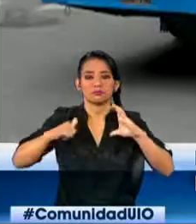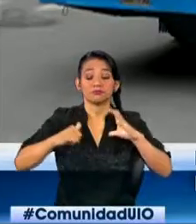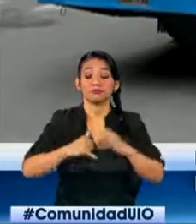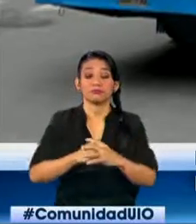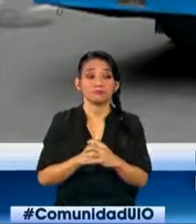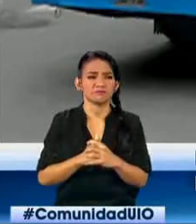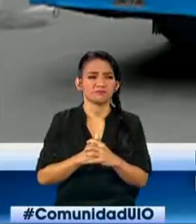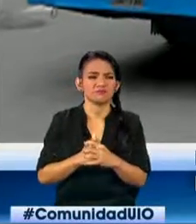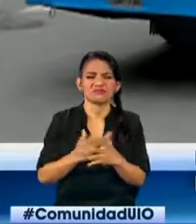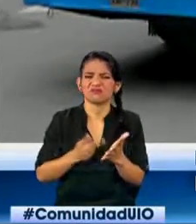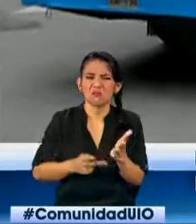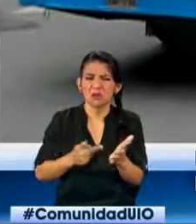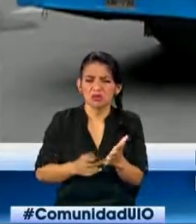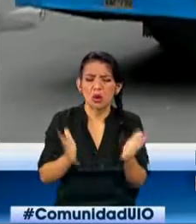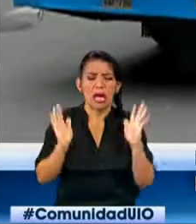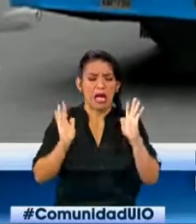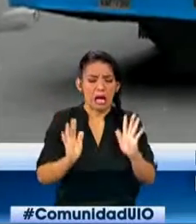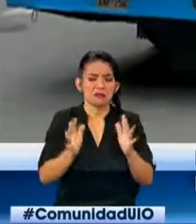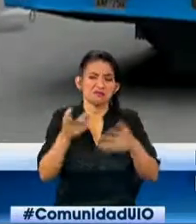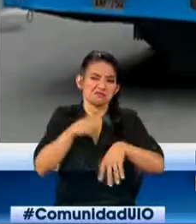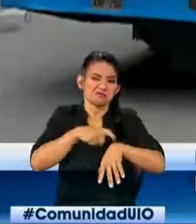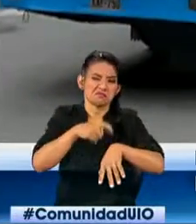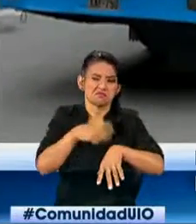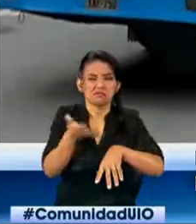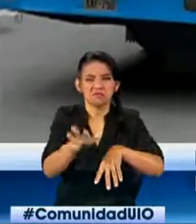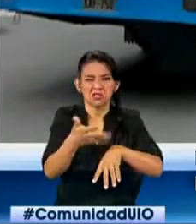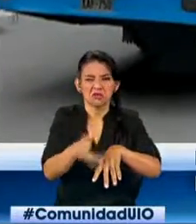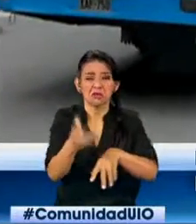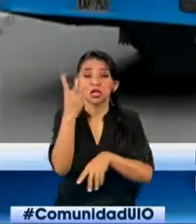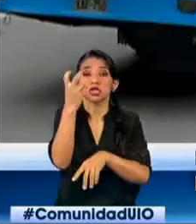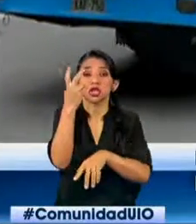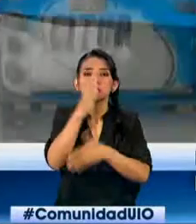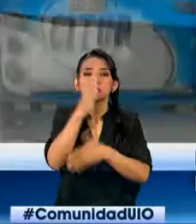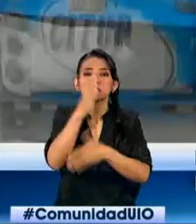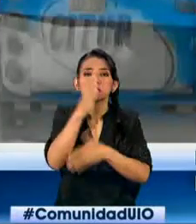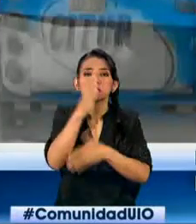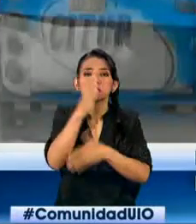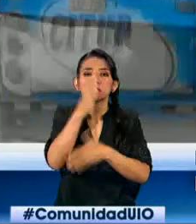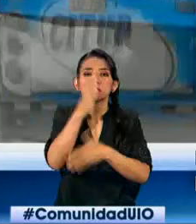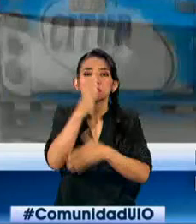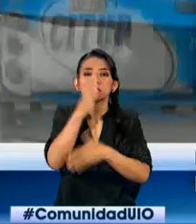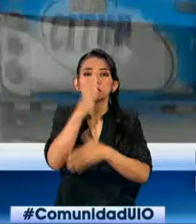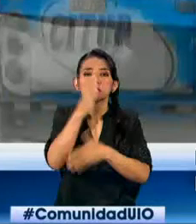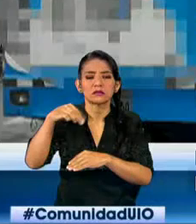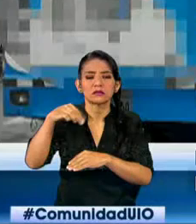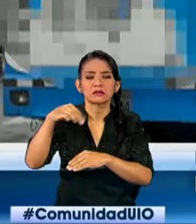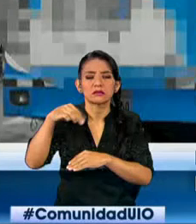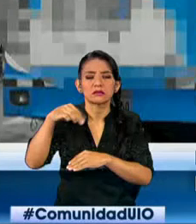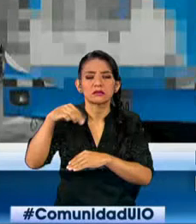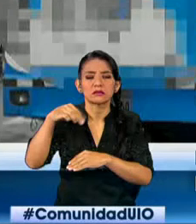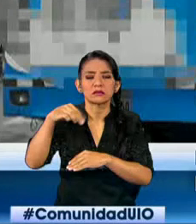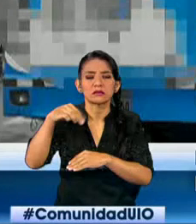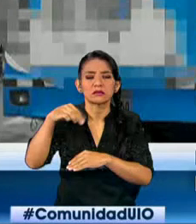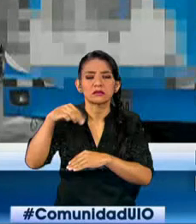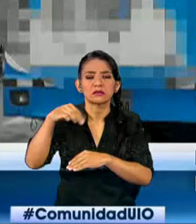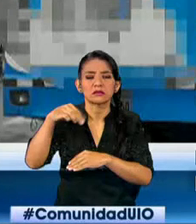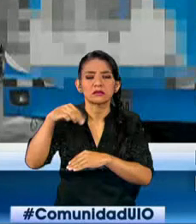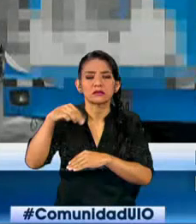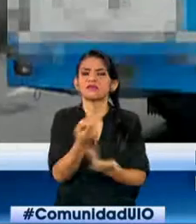El terrible suceso habría ocurrido aproximadamente a las 12:30 de este día martes. Según testigos, el menor